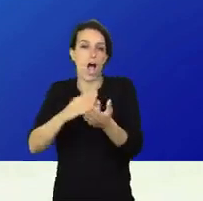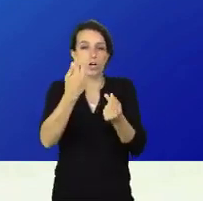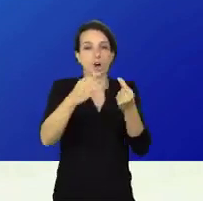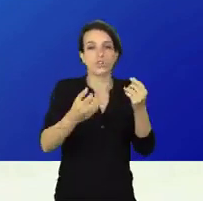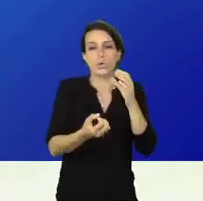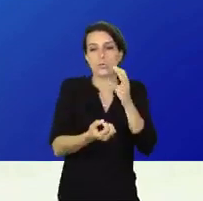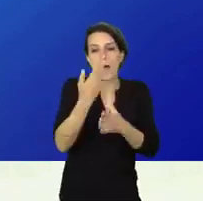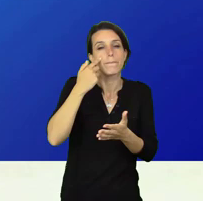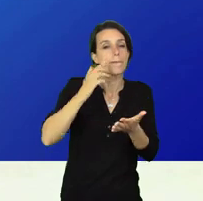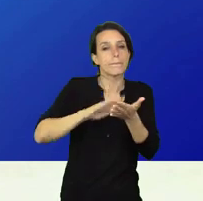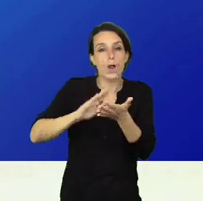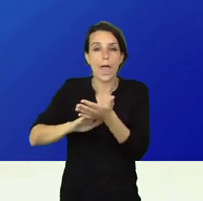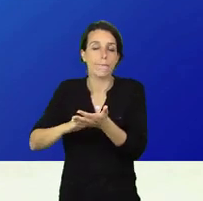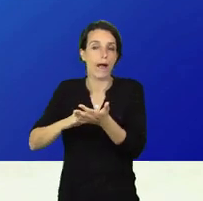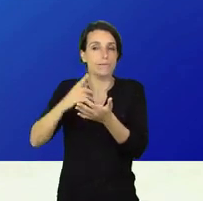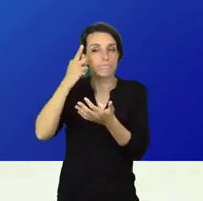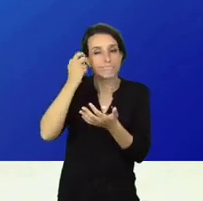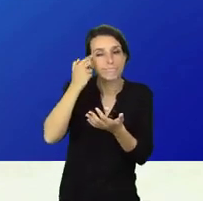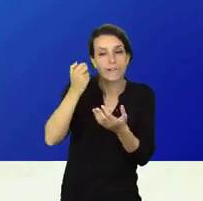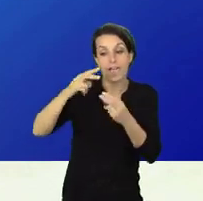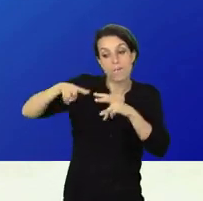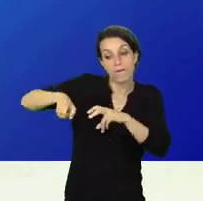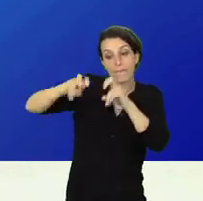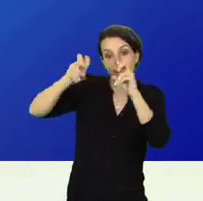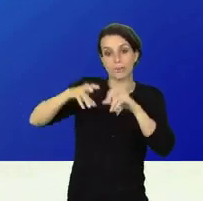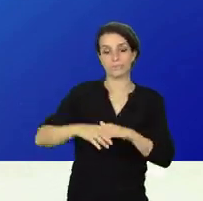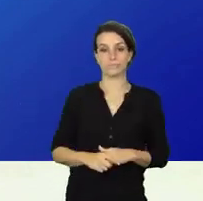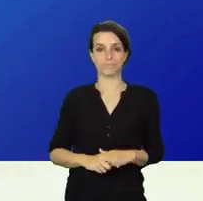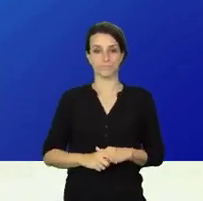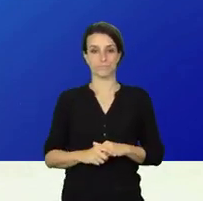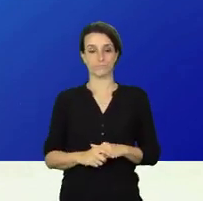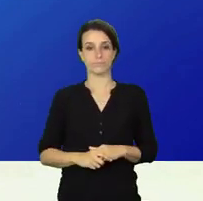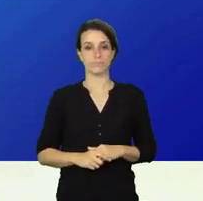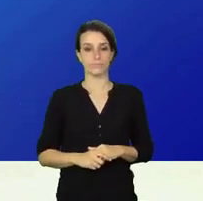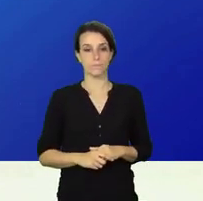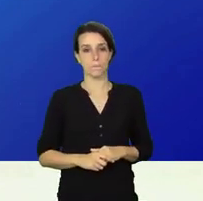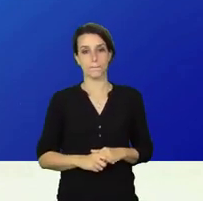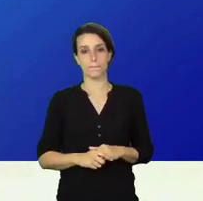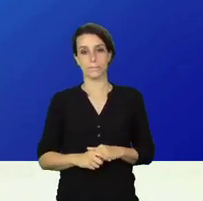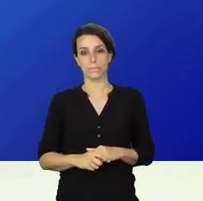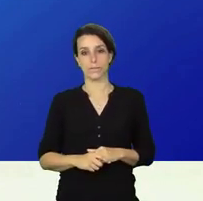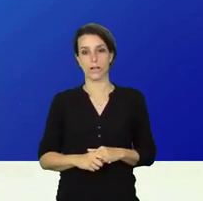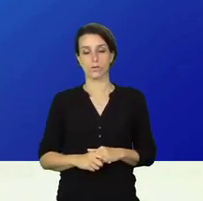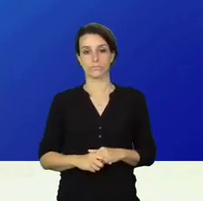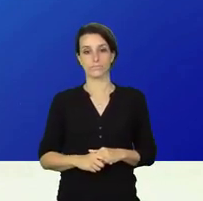cosas y experimentar e investigar.